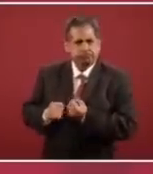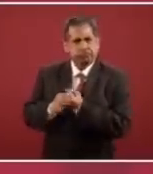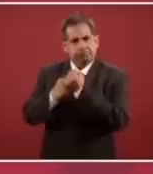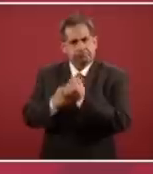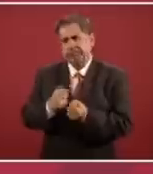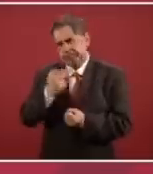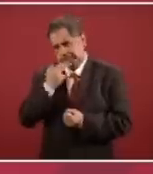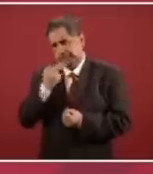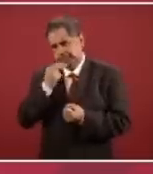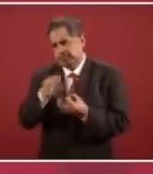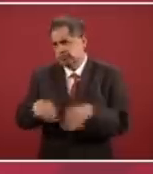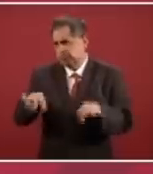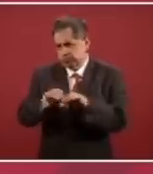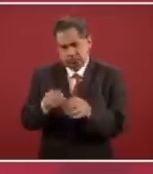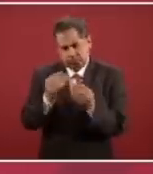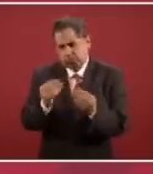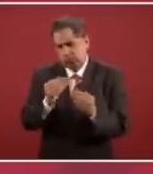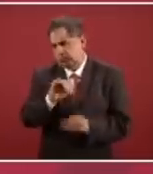importantísimo.